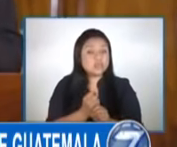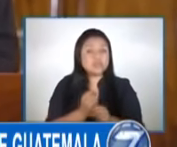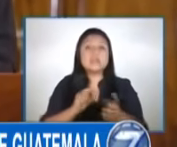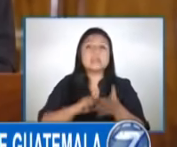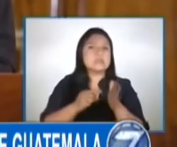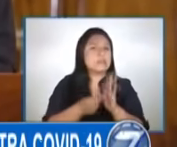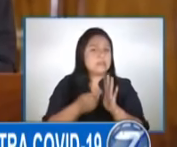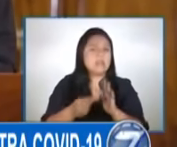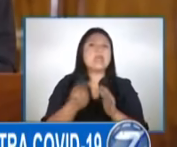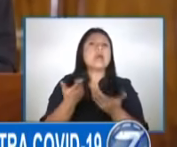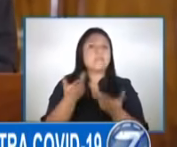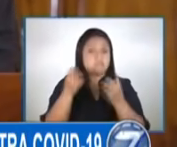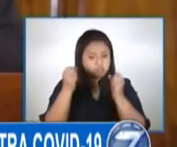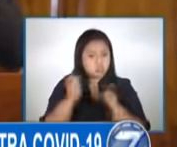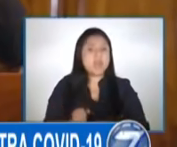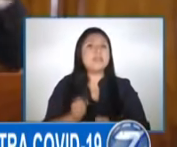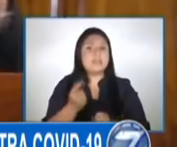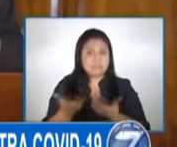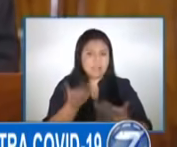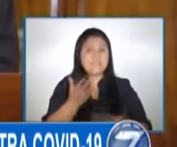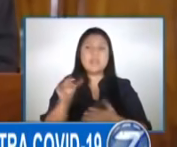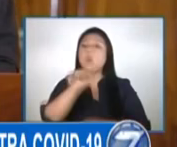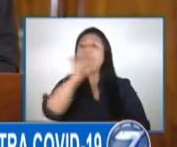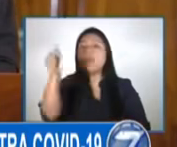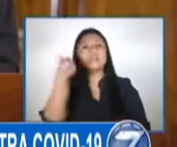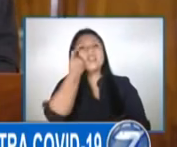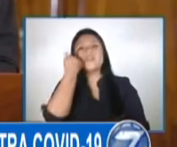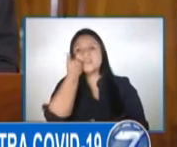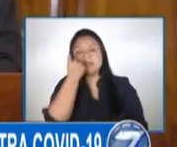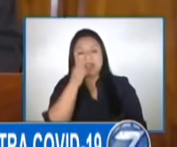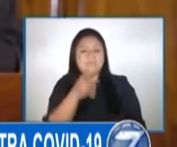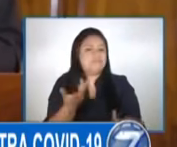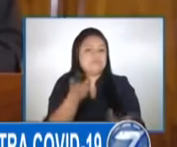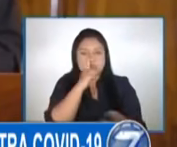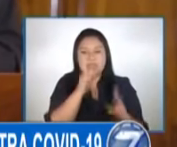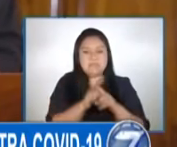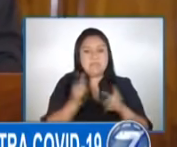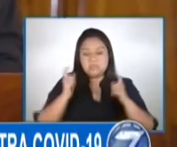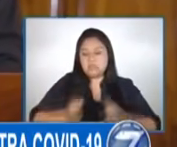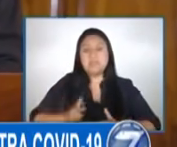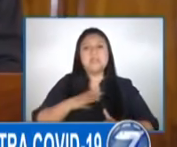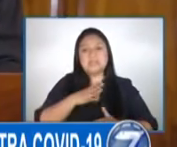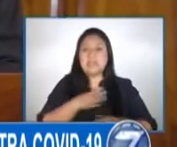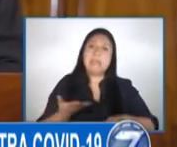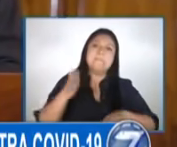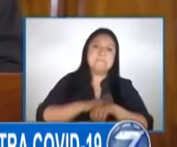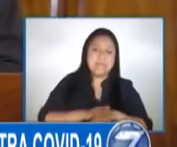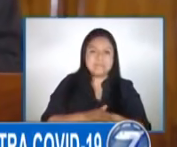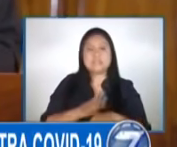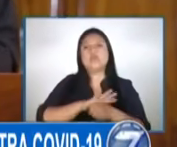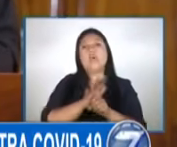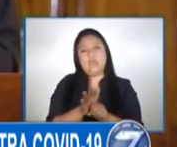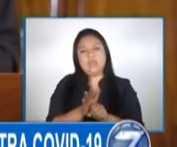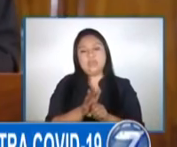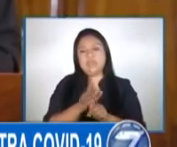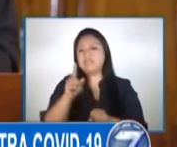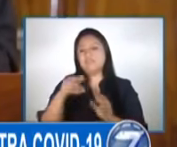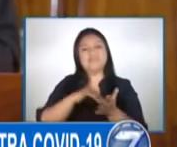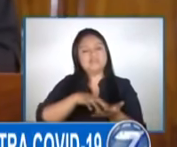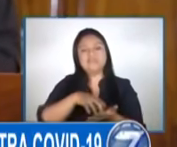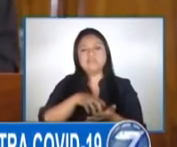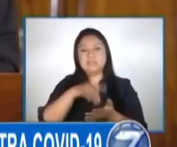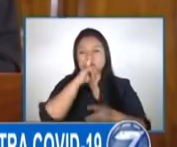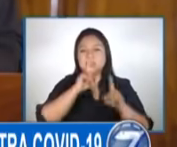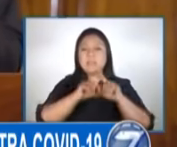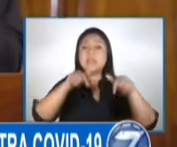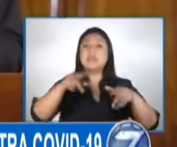es altamente probable que hayan tenido otras enfermedades preexistentes que aumentaban su vulnerabilidad. En este tema